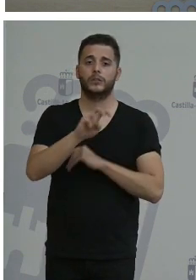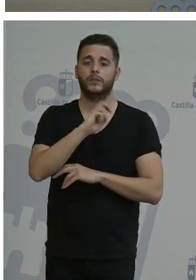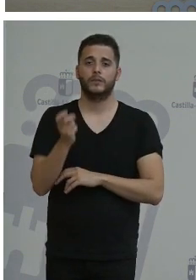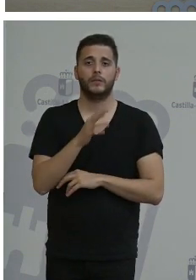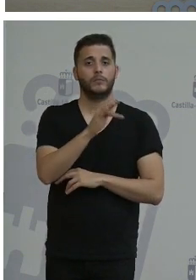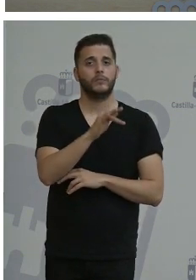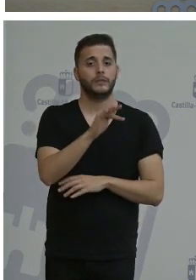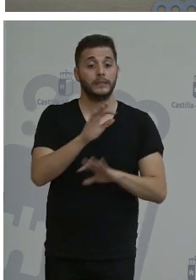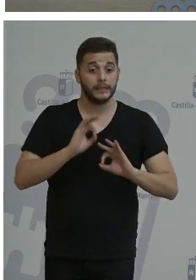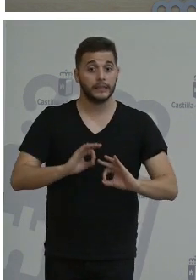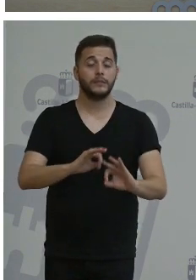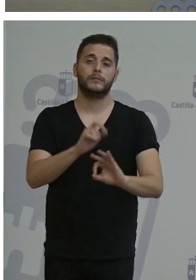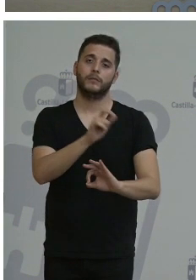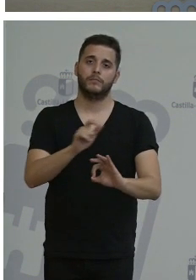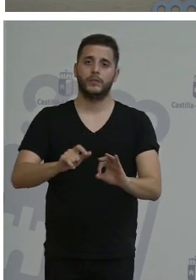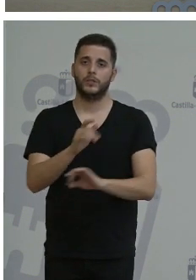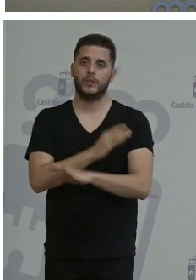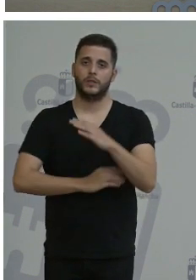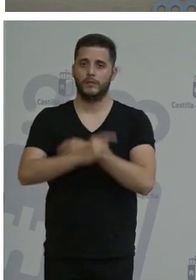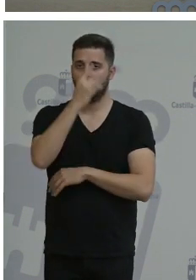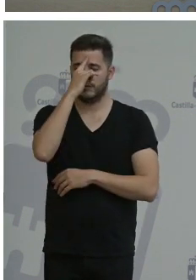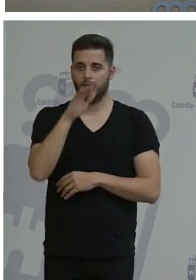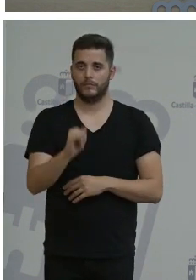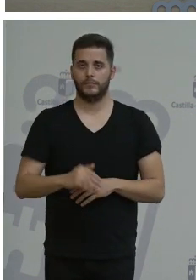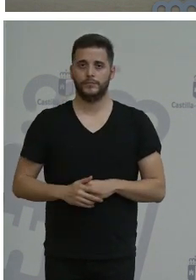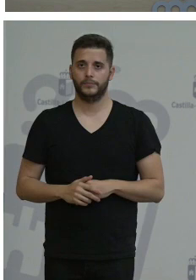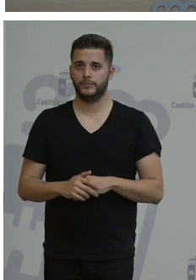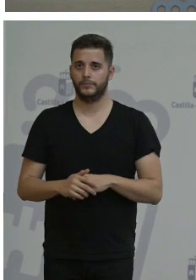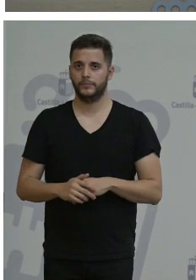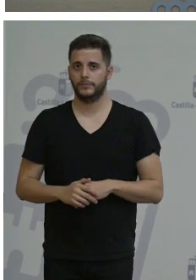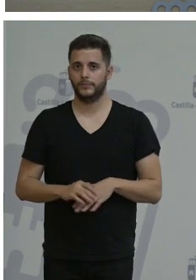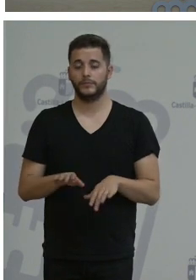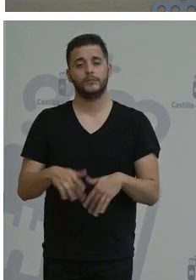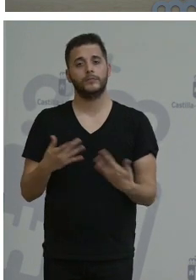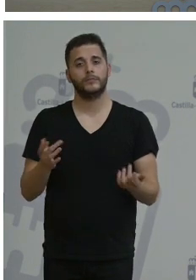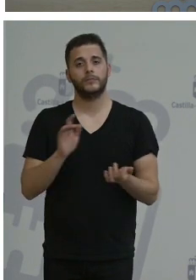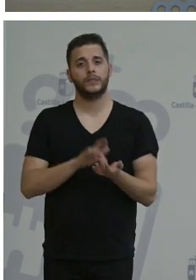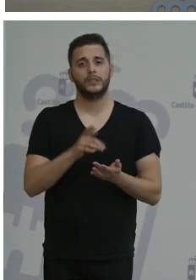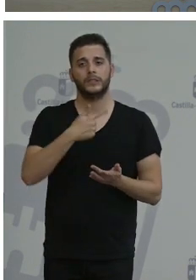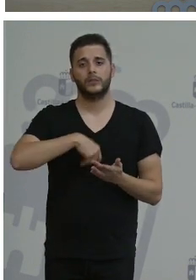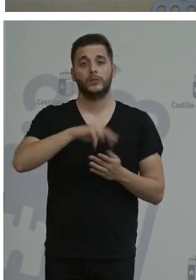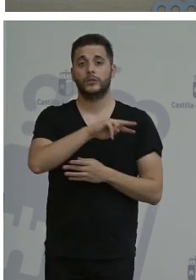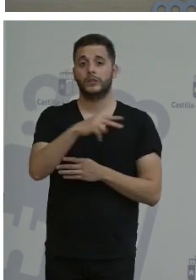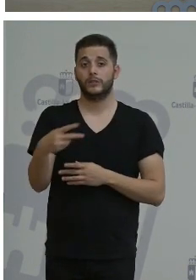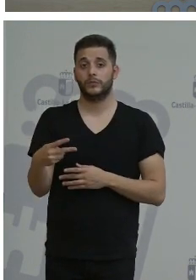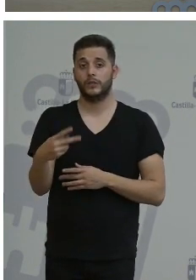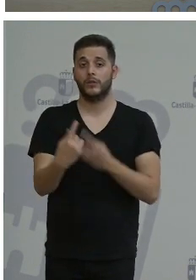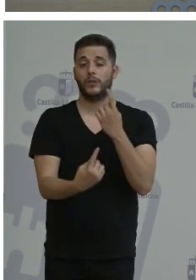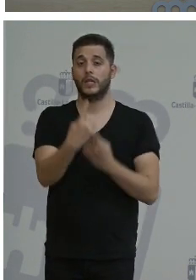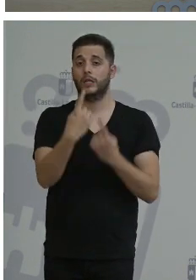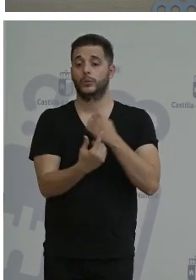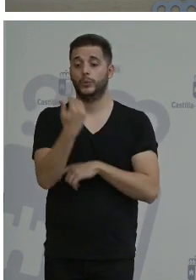específicamente con personas con discapacidad intelectual. Entonces, ya tenemos algunos adelantos de los resultados de la